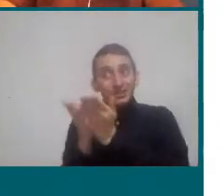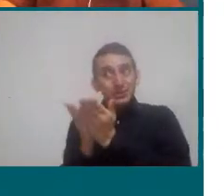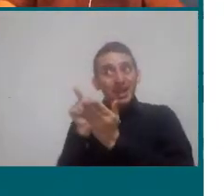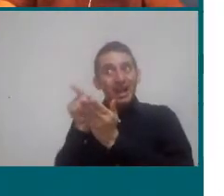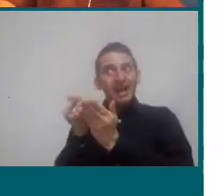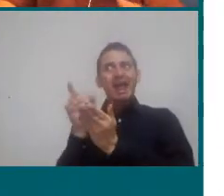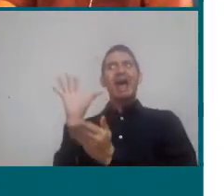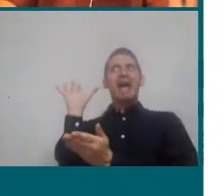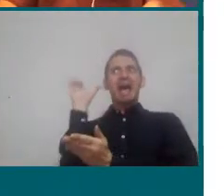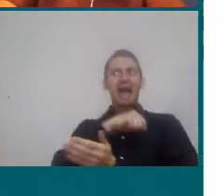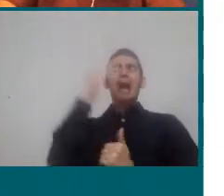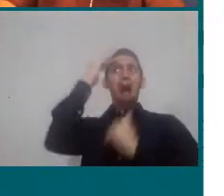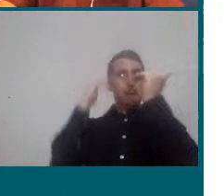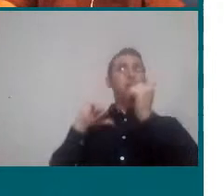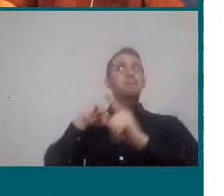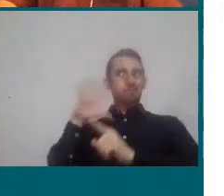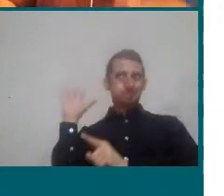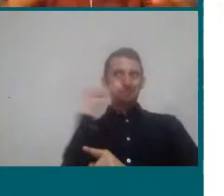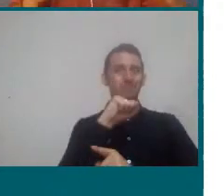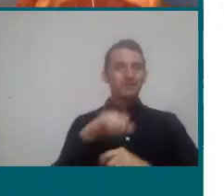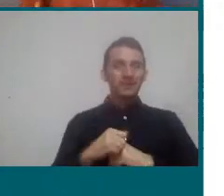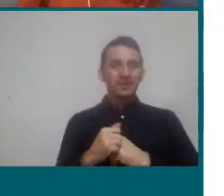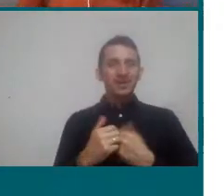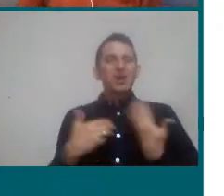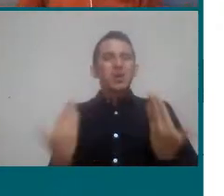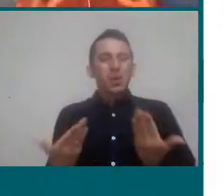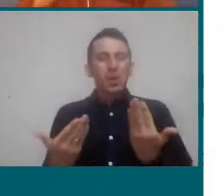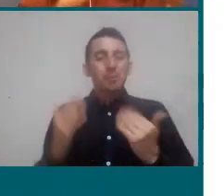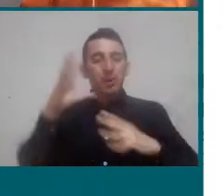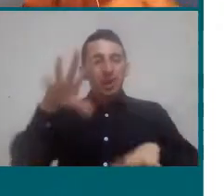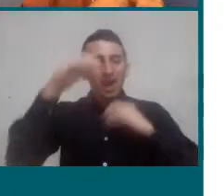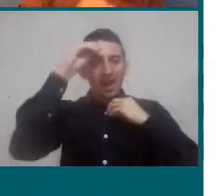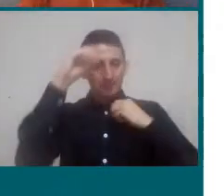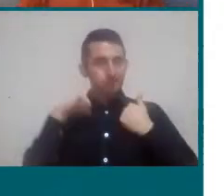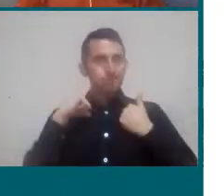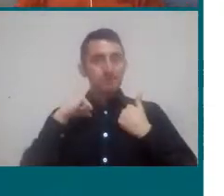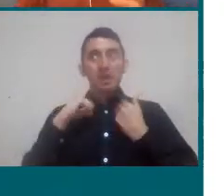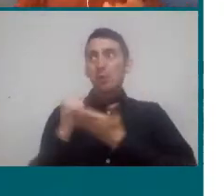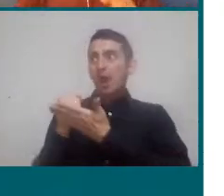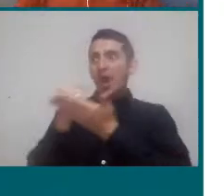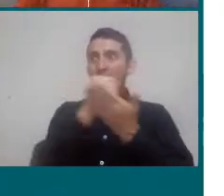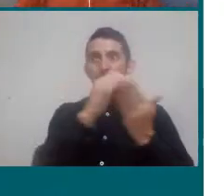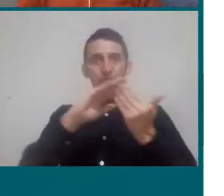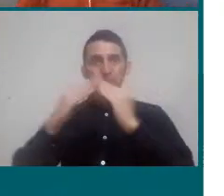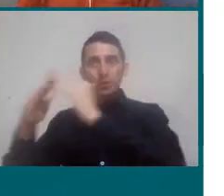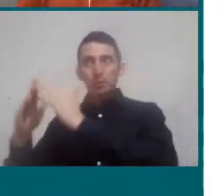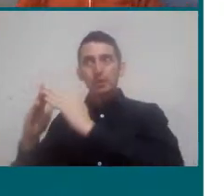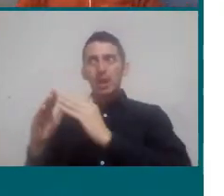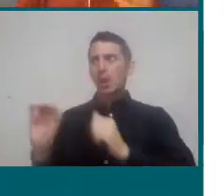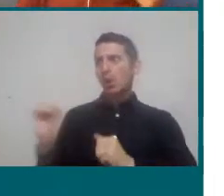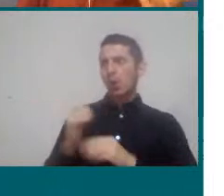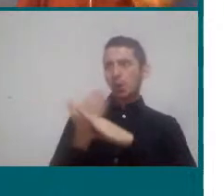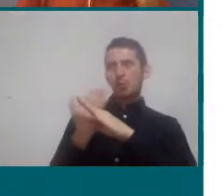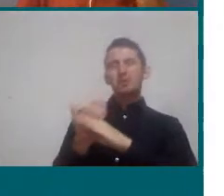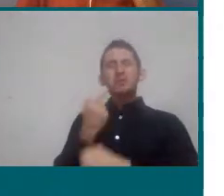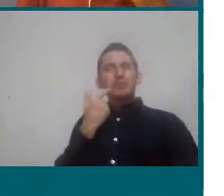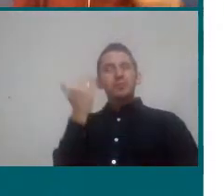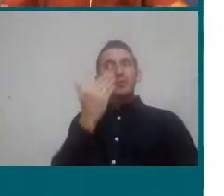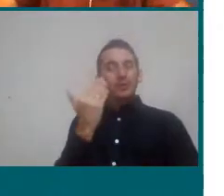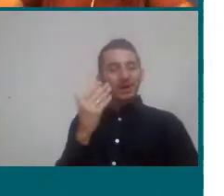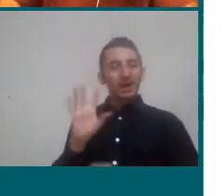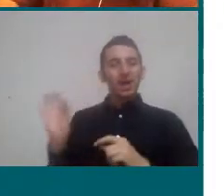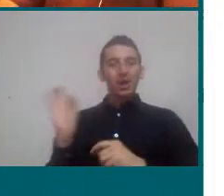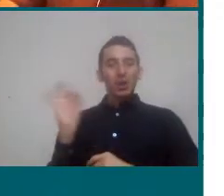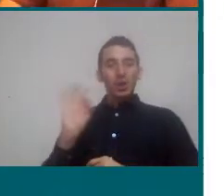estas competencias, como por ejemplo un aprendizaje servicio, donde lo que yo estoy aprendiendo tiene un bien a la comunidad, o el desarrollo de problemas, o el desarrollo de